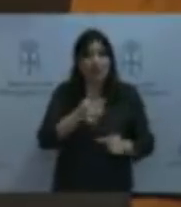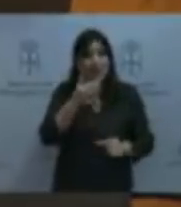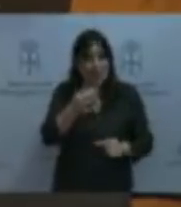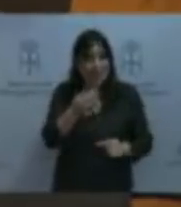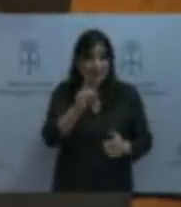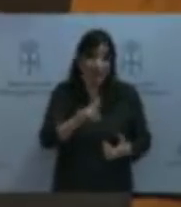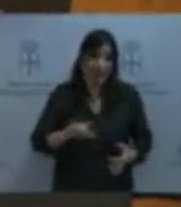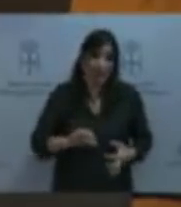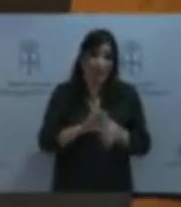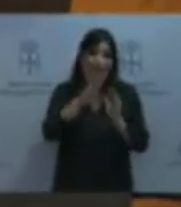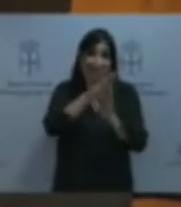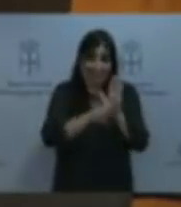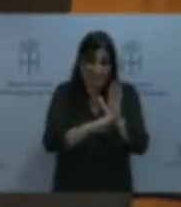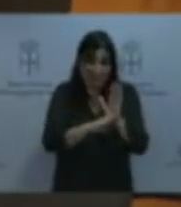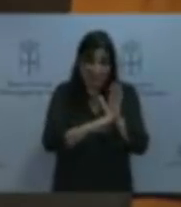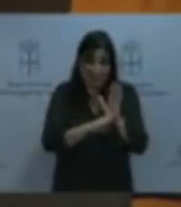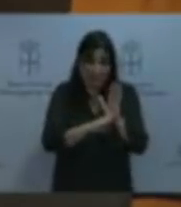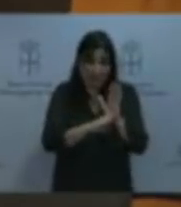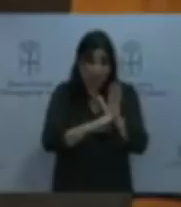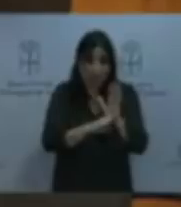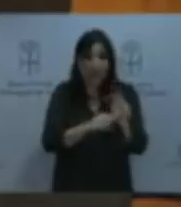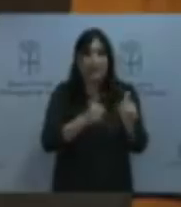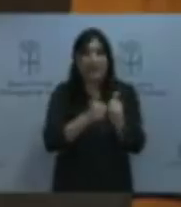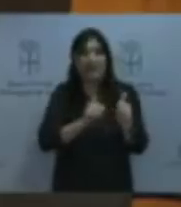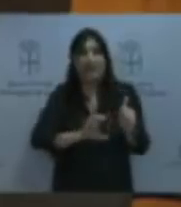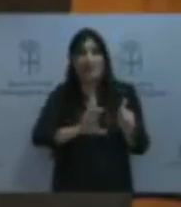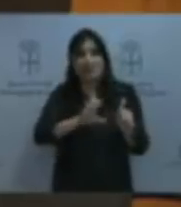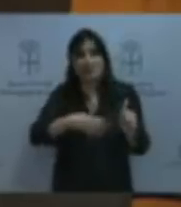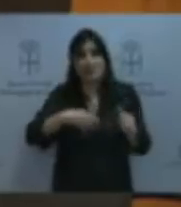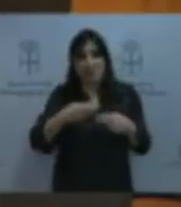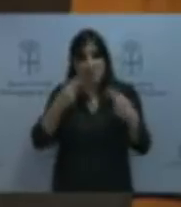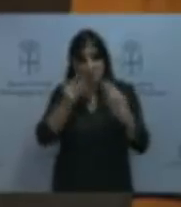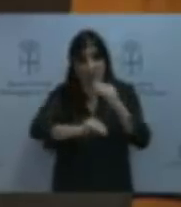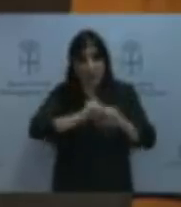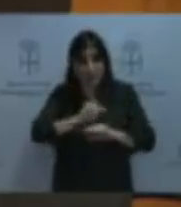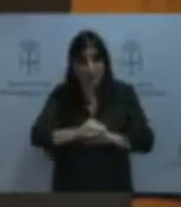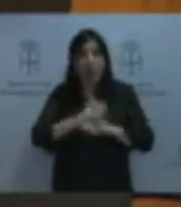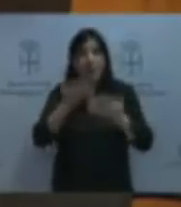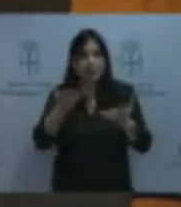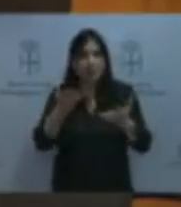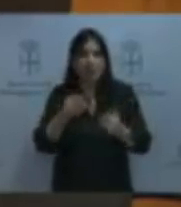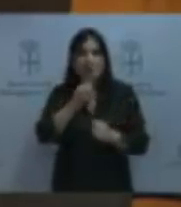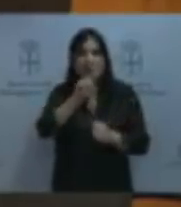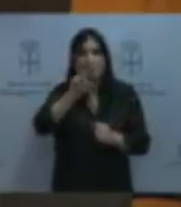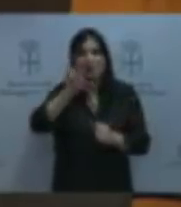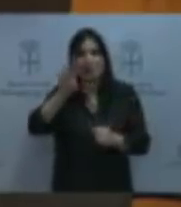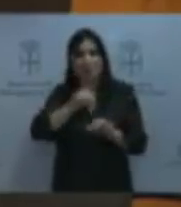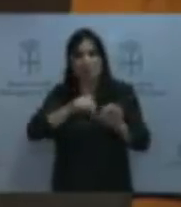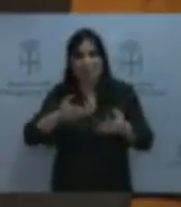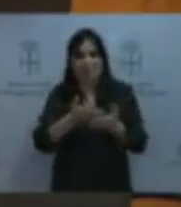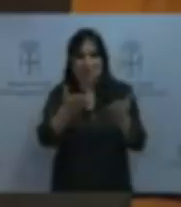por la Secretaría de Estado de Función Pública, se ofertan 124 plazas, que son las que han estado